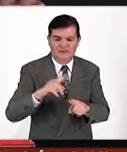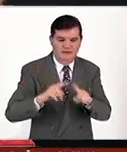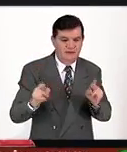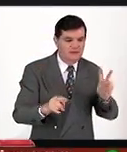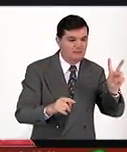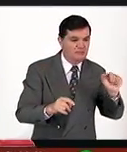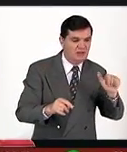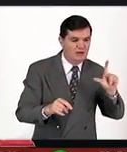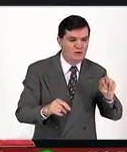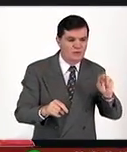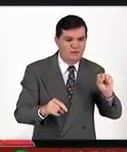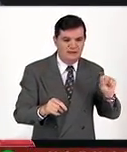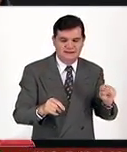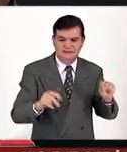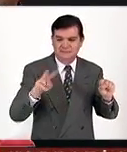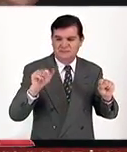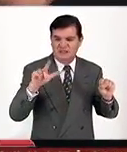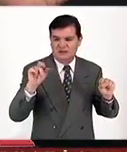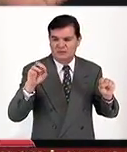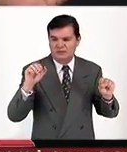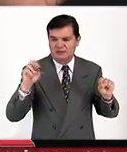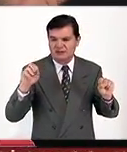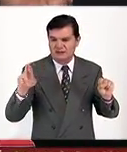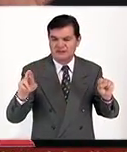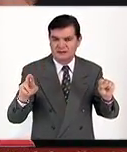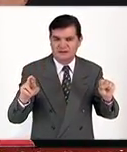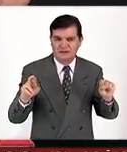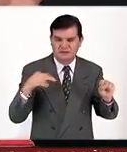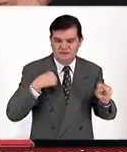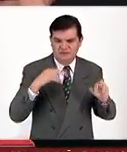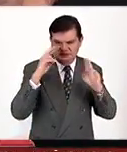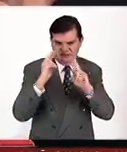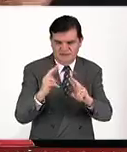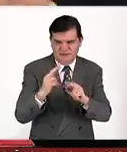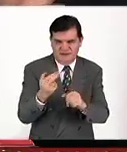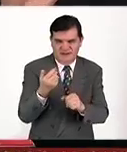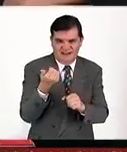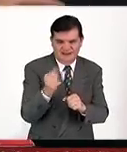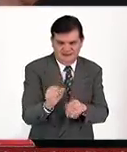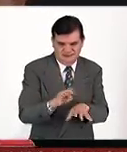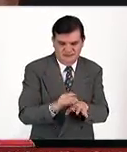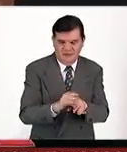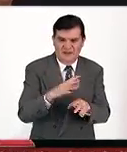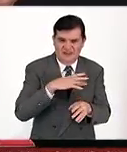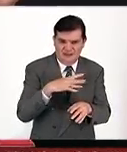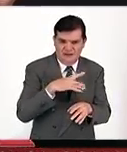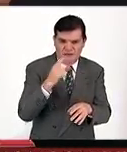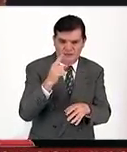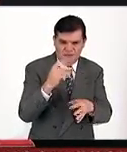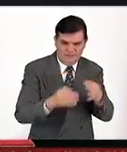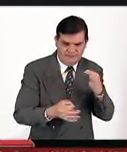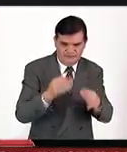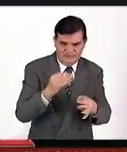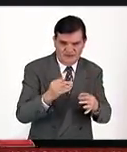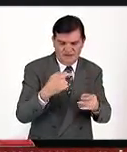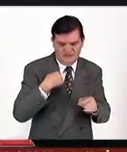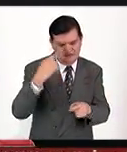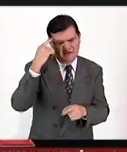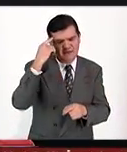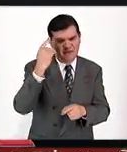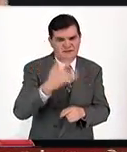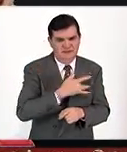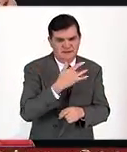Claro. Tú no le enseñas el valor del respeto en sí. Tú le enseñas a que tenga un juicio, un